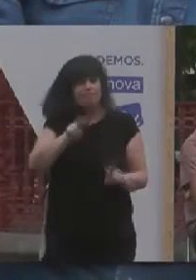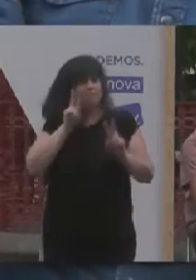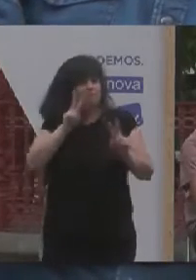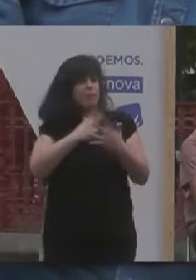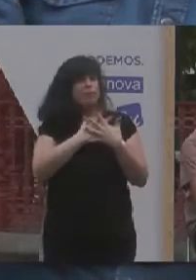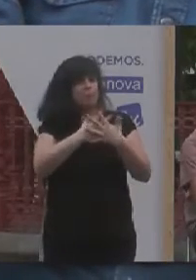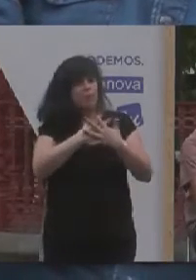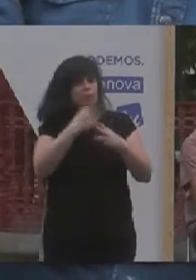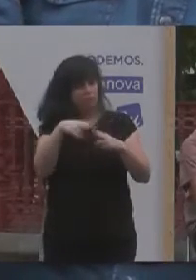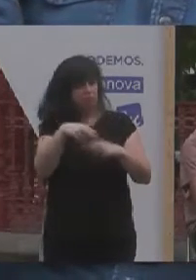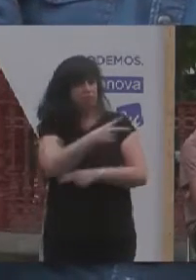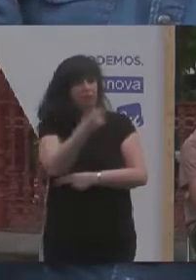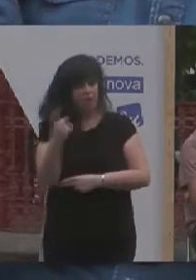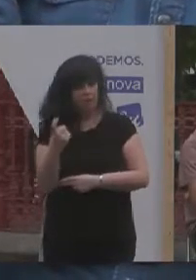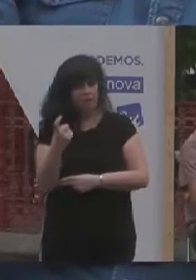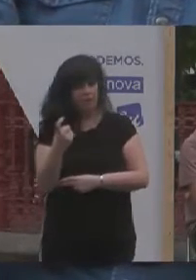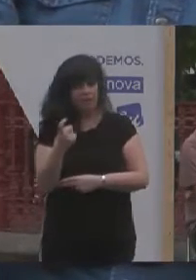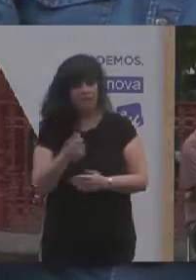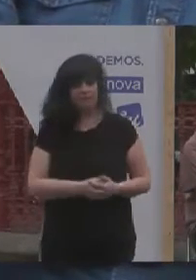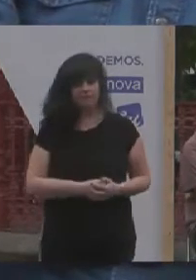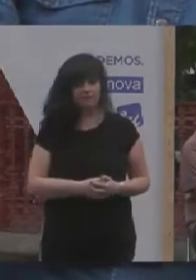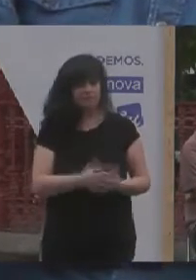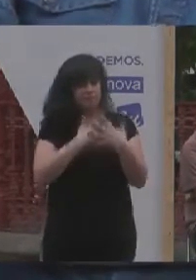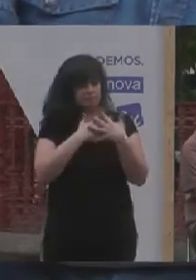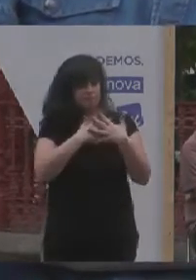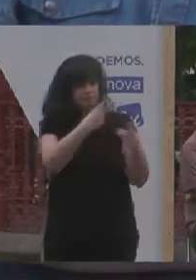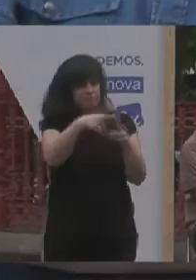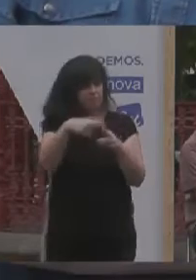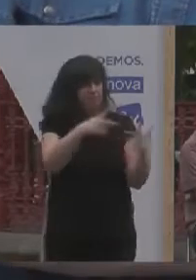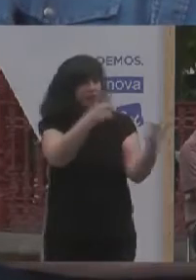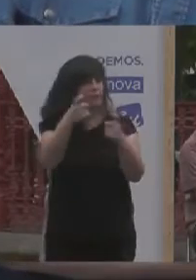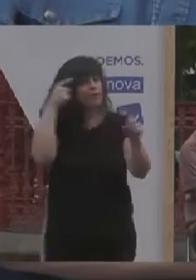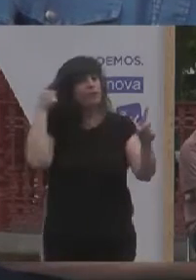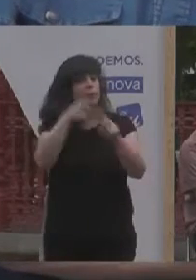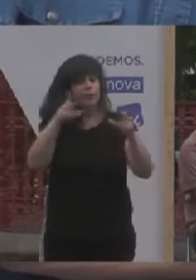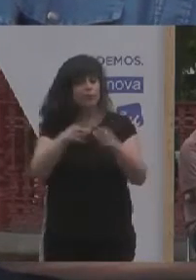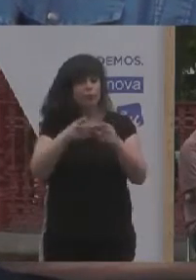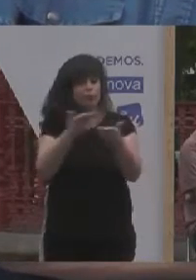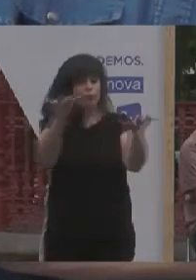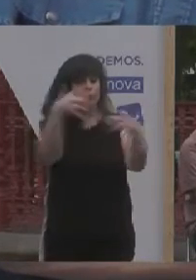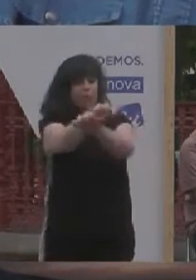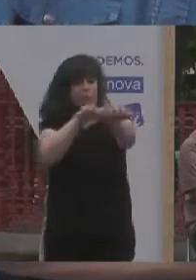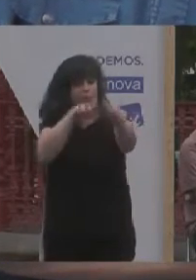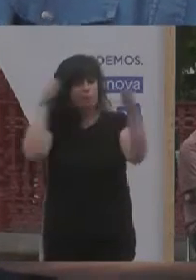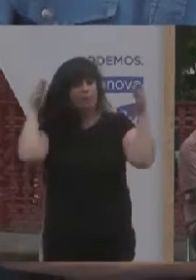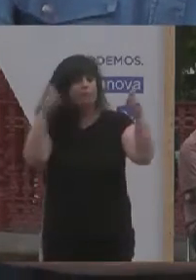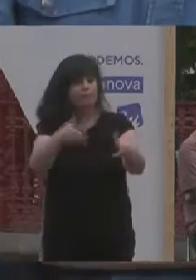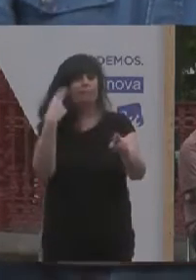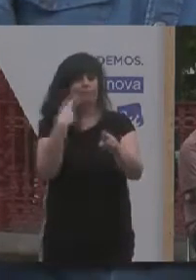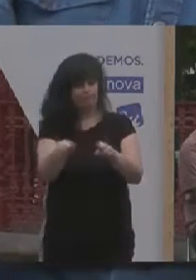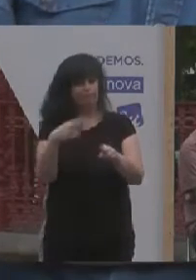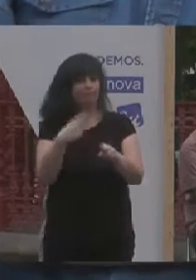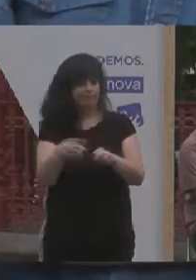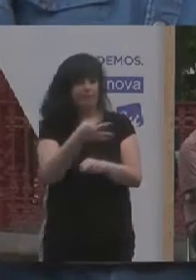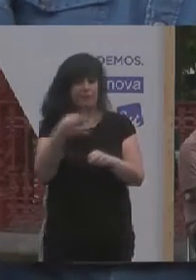política, que é cuestión de vontade política, que se fagan políticas para a maioría da cidadanía, para a maioría da